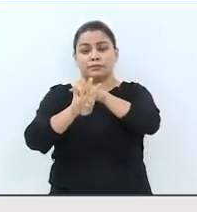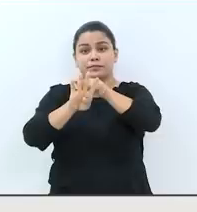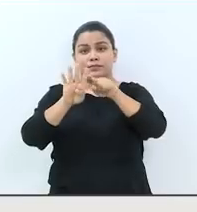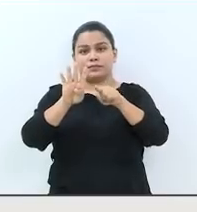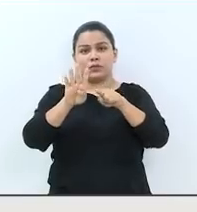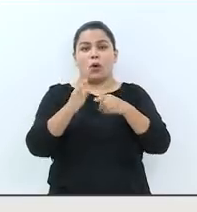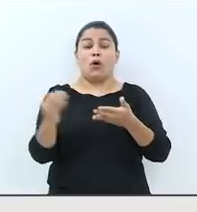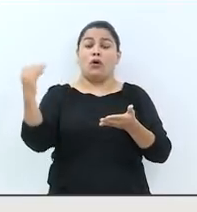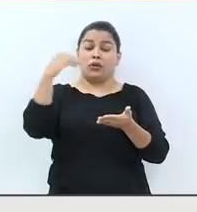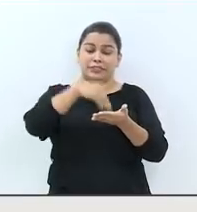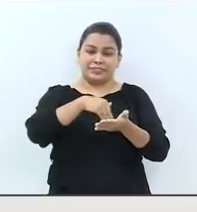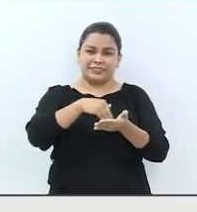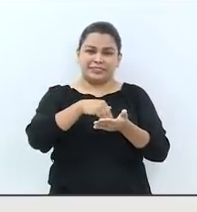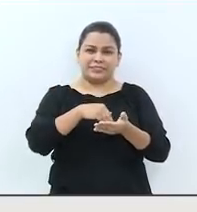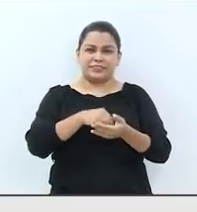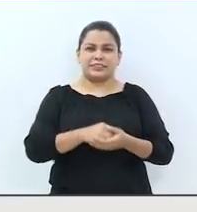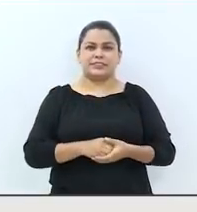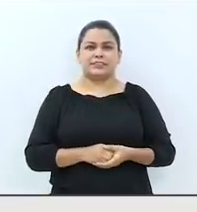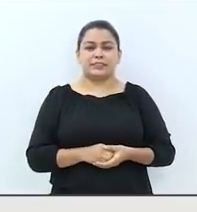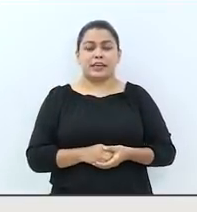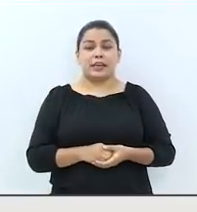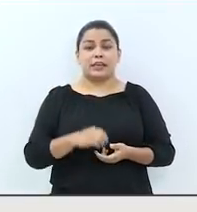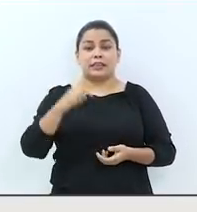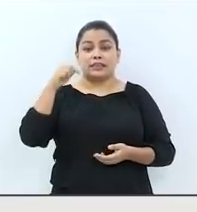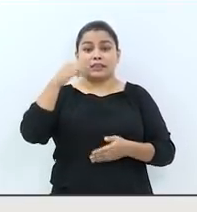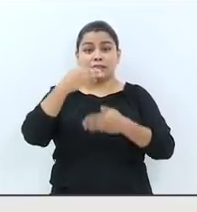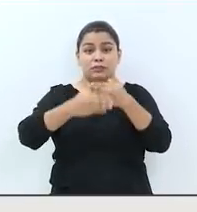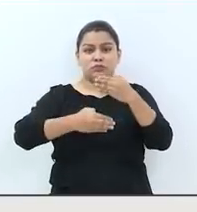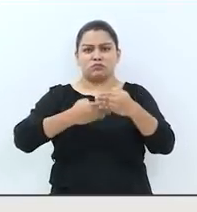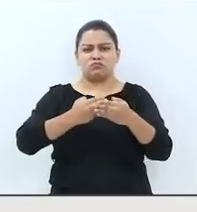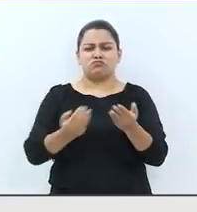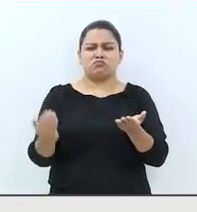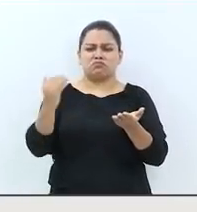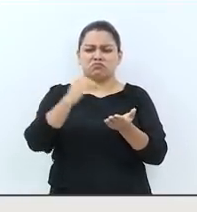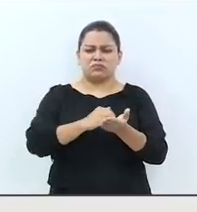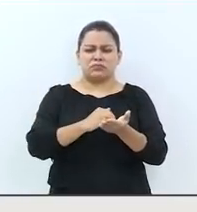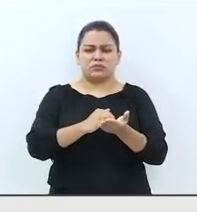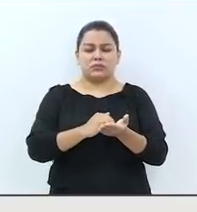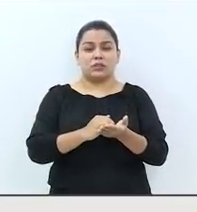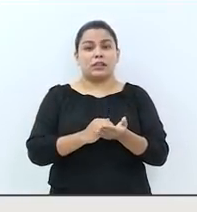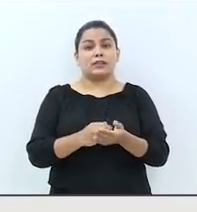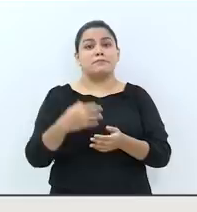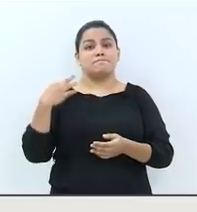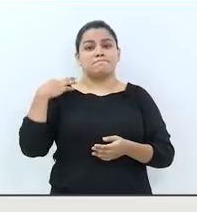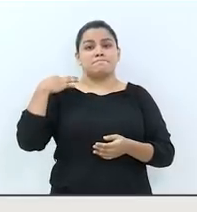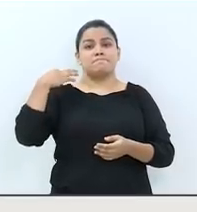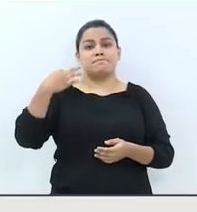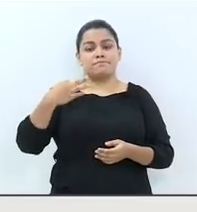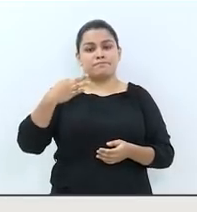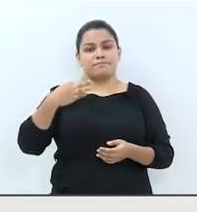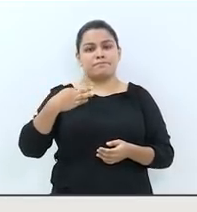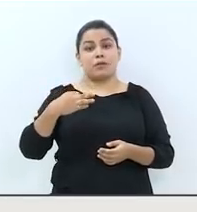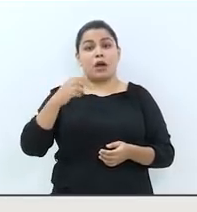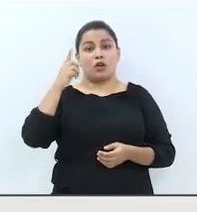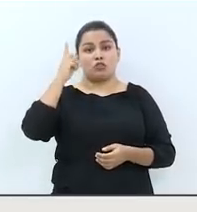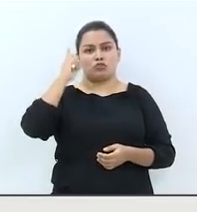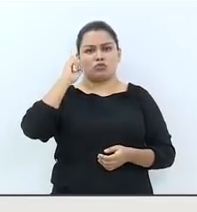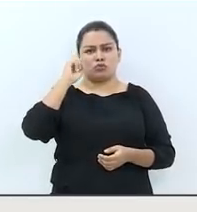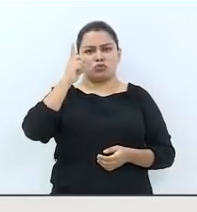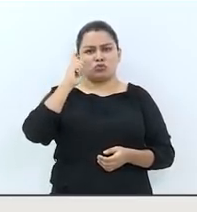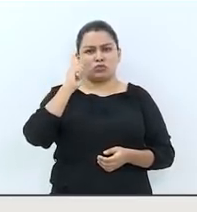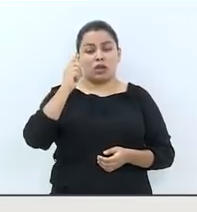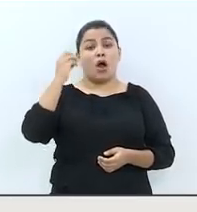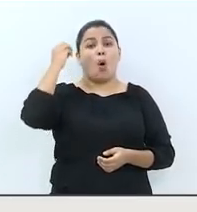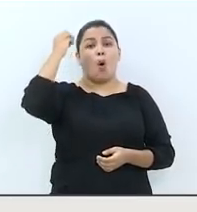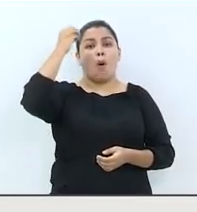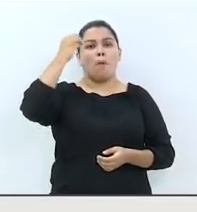Para recapitulando y en este proceso de recapitulación, nuevamente les invitamos, estimadas y estimados docentes, a que ustedes también nos